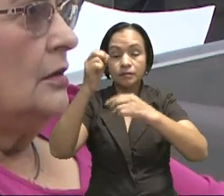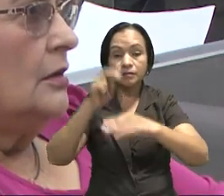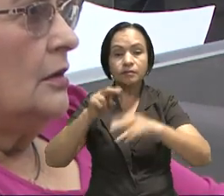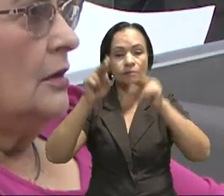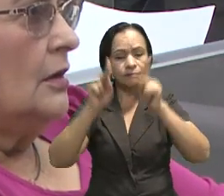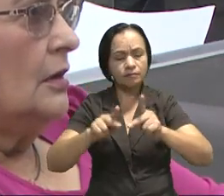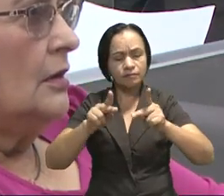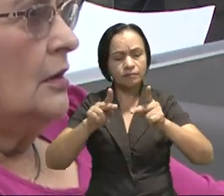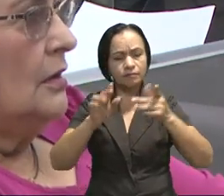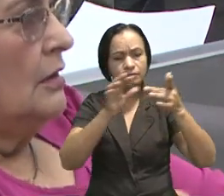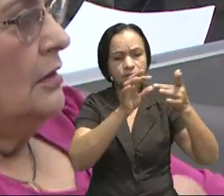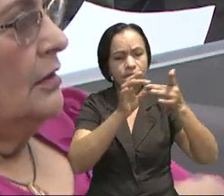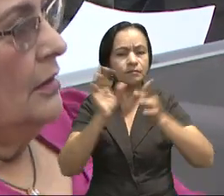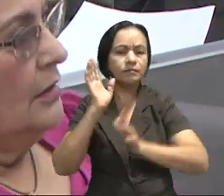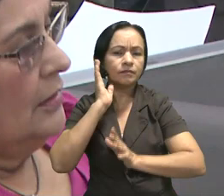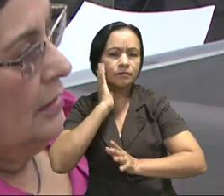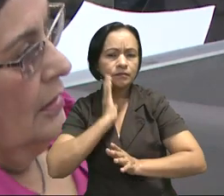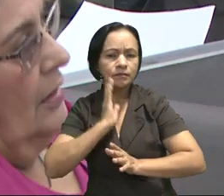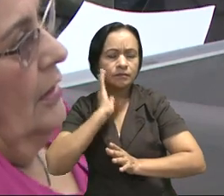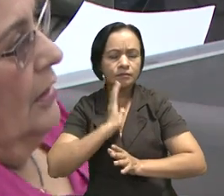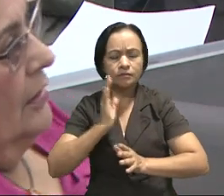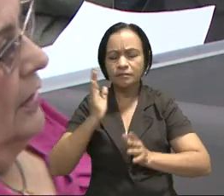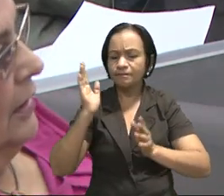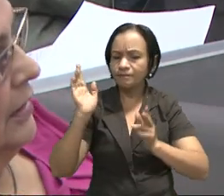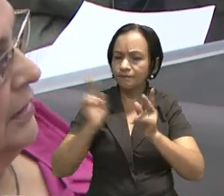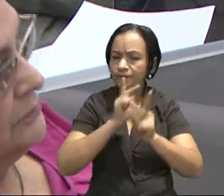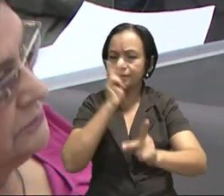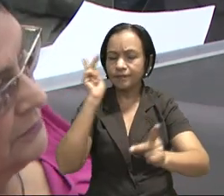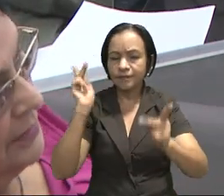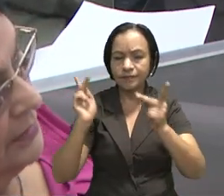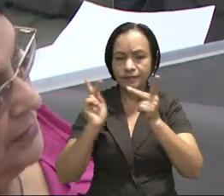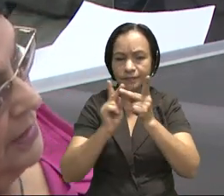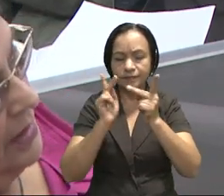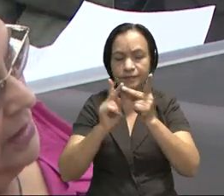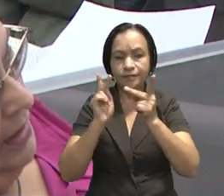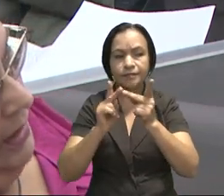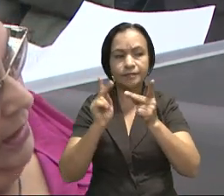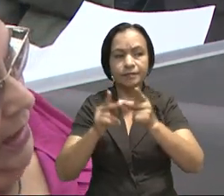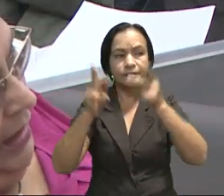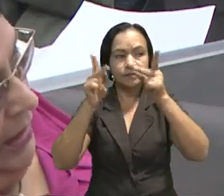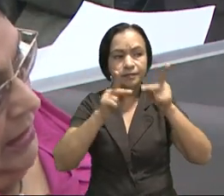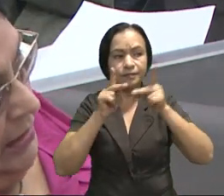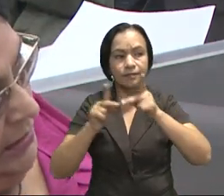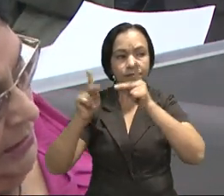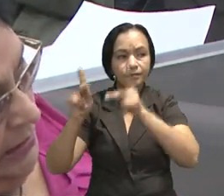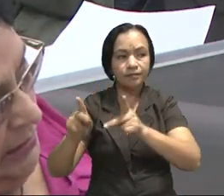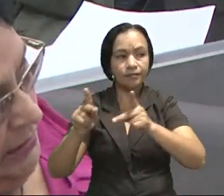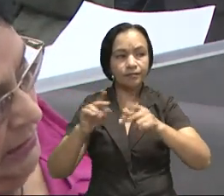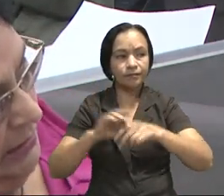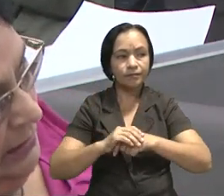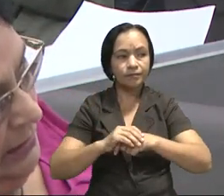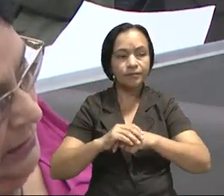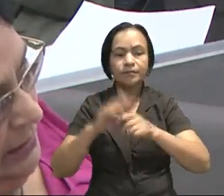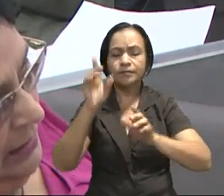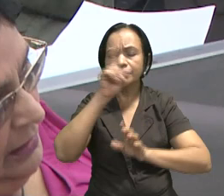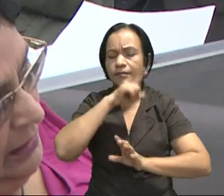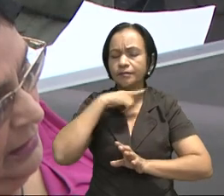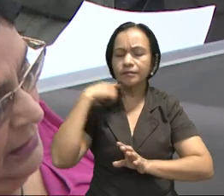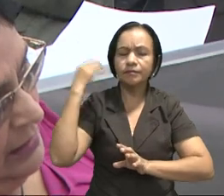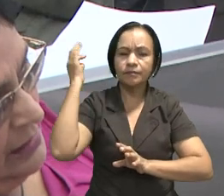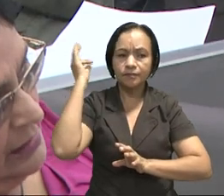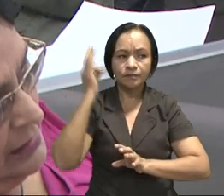muy capaz, son gente muy competente y que están